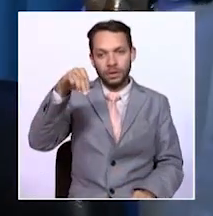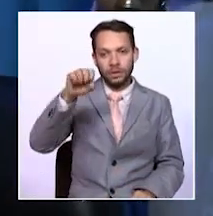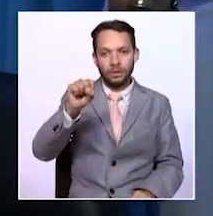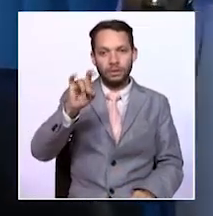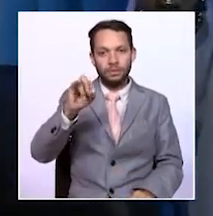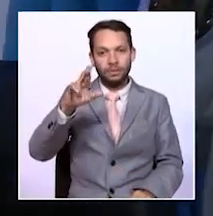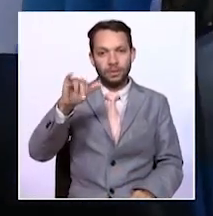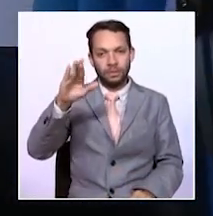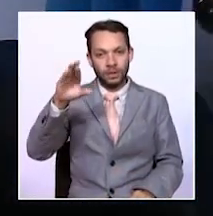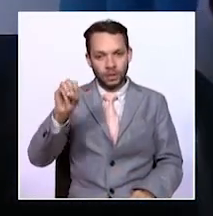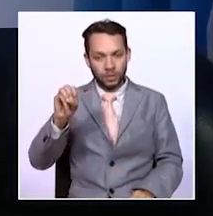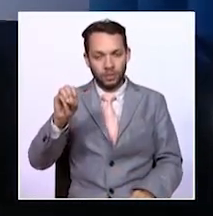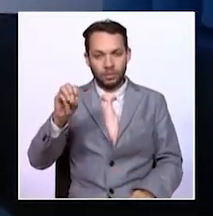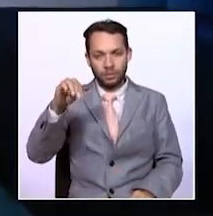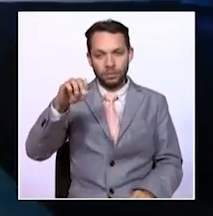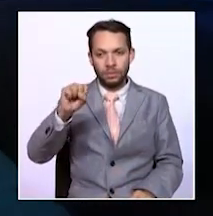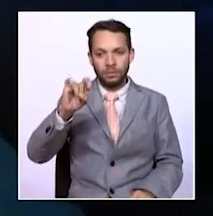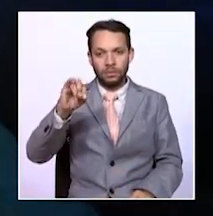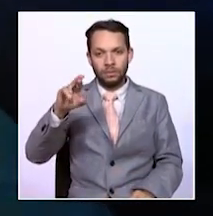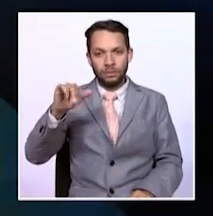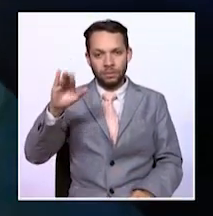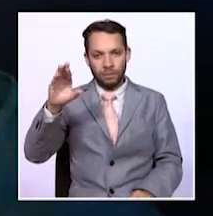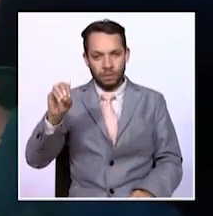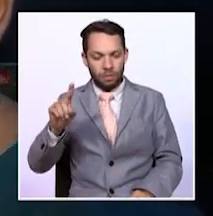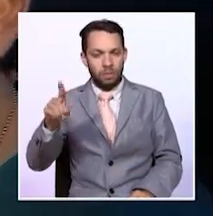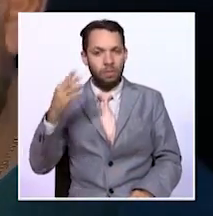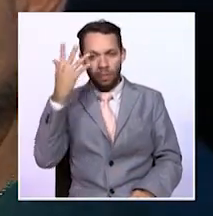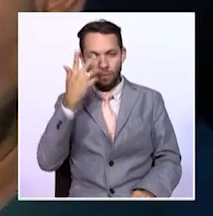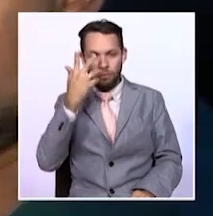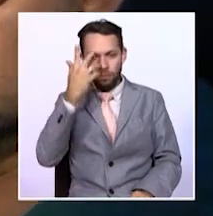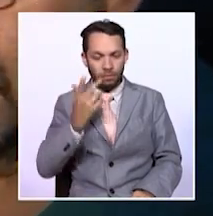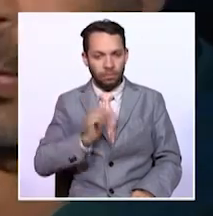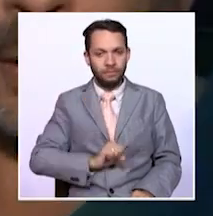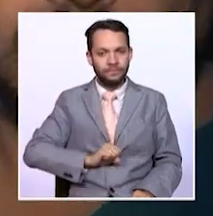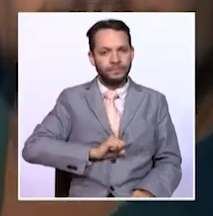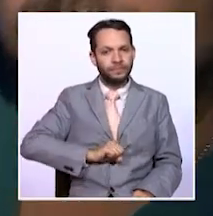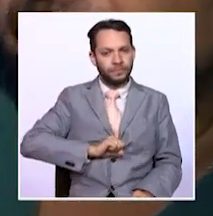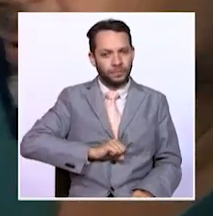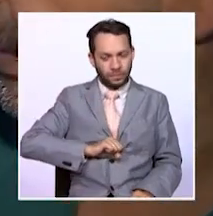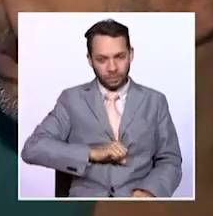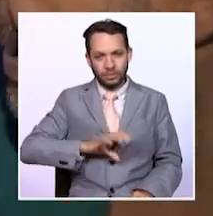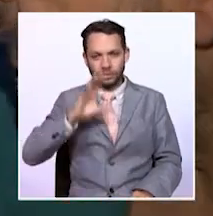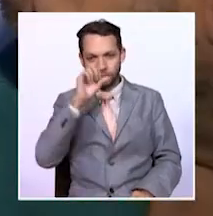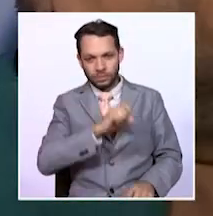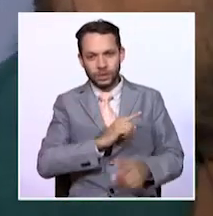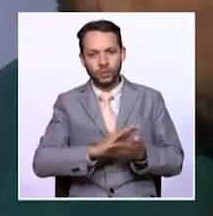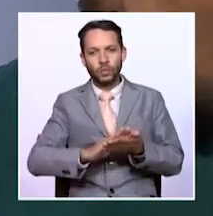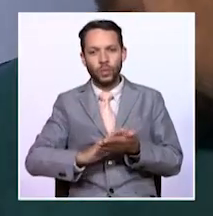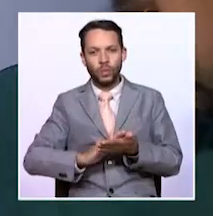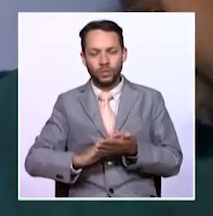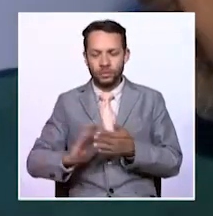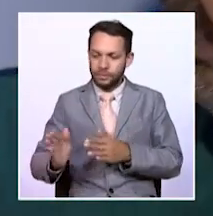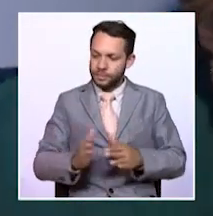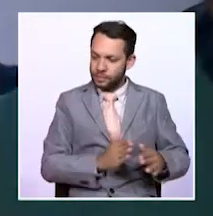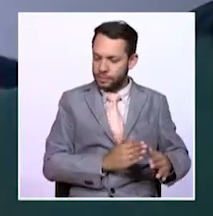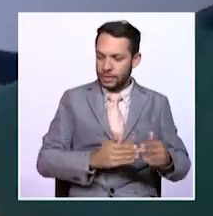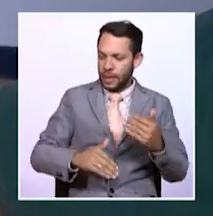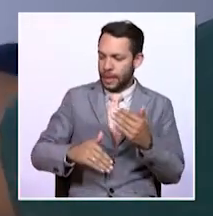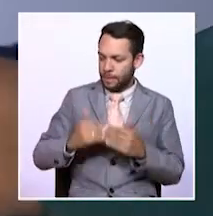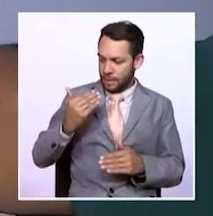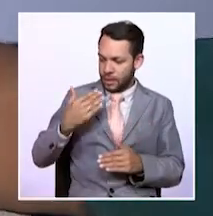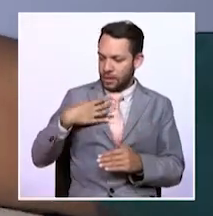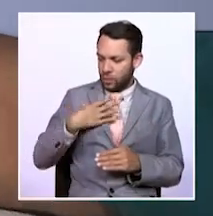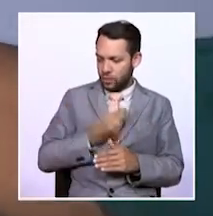a desarrollar la evaluación del abdomen a través de la ecografía. Bueno, inicialmente lo que nosotros siempre hacemos